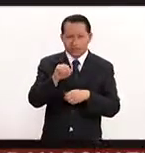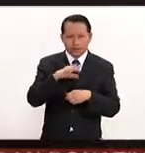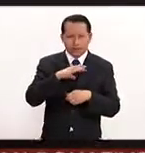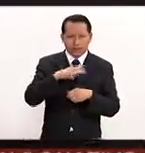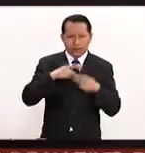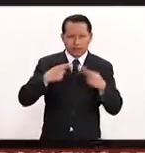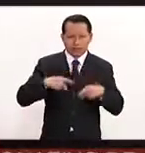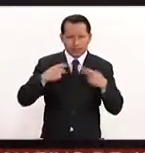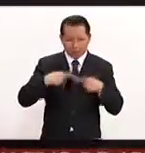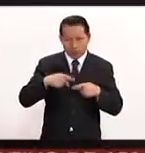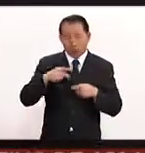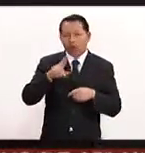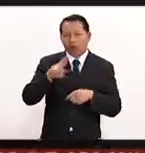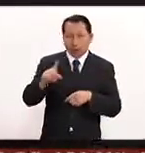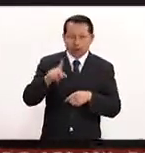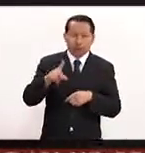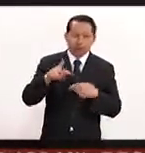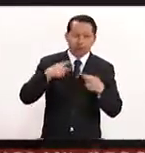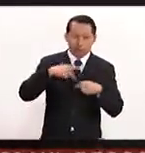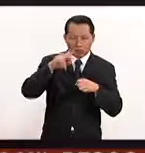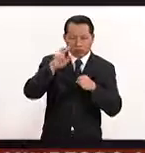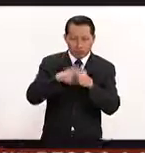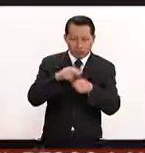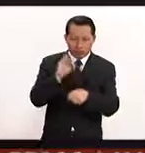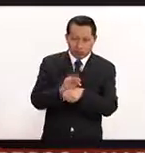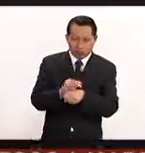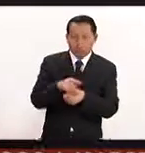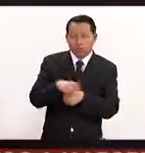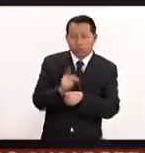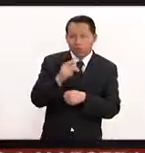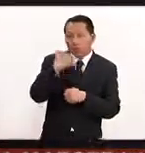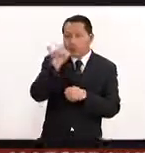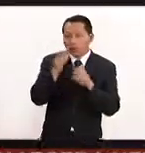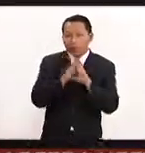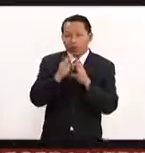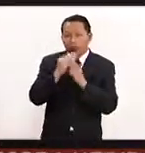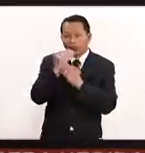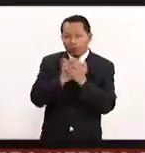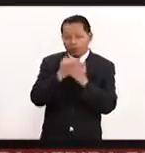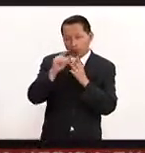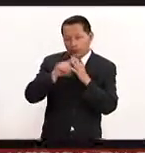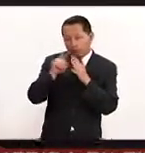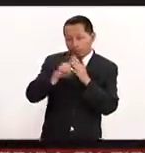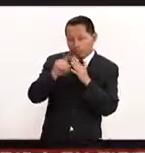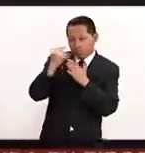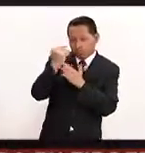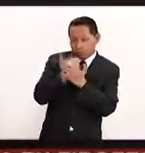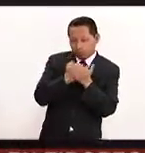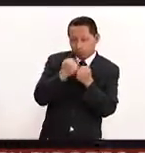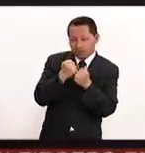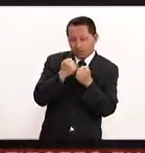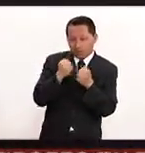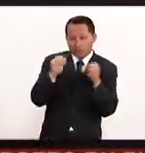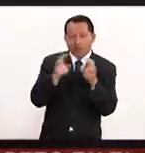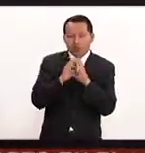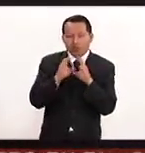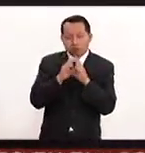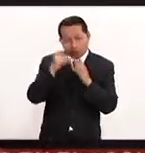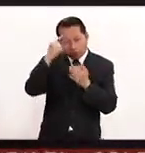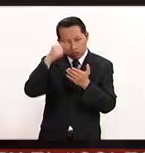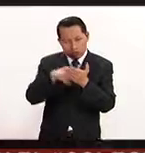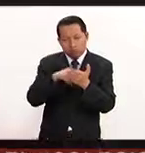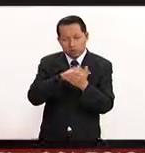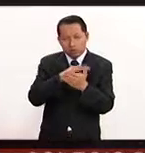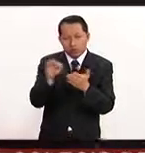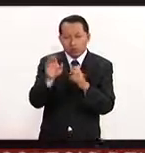europeos en Reino Unido. No obstante, Reino Unido tiene una meta de bajar sus tasas migratorias muy altamente. Entonces yo creo que vamos a